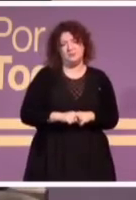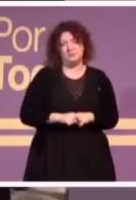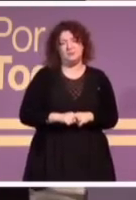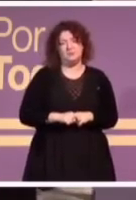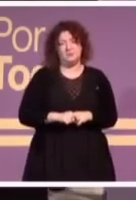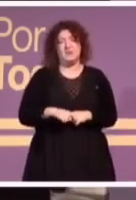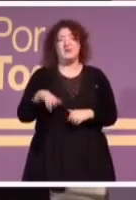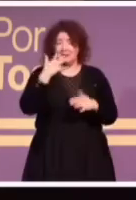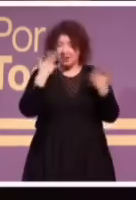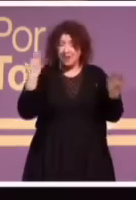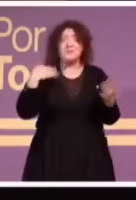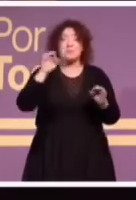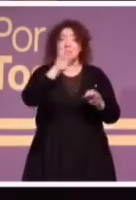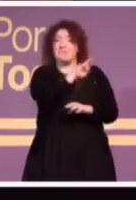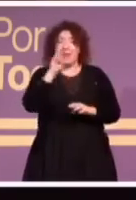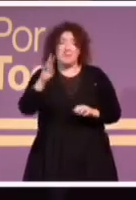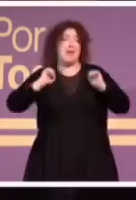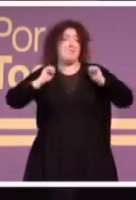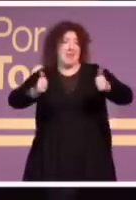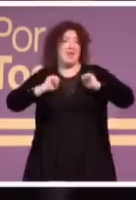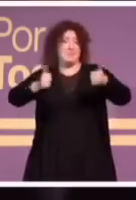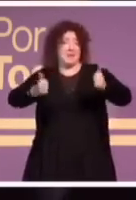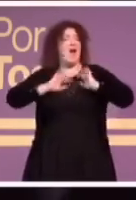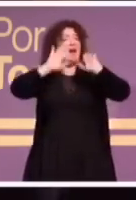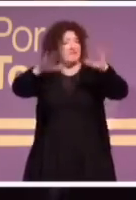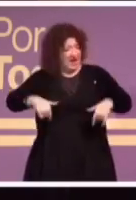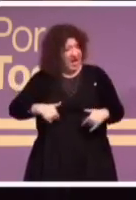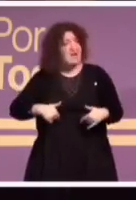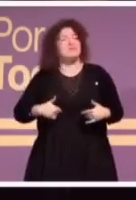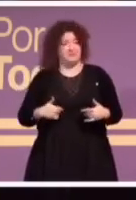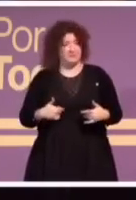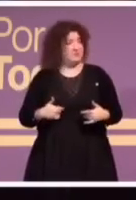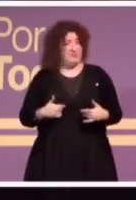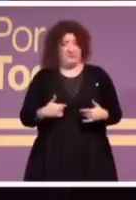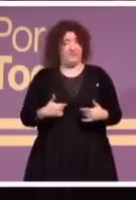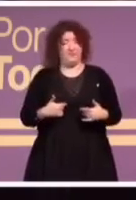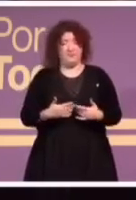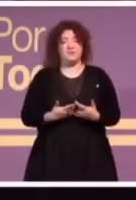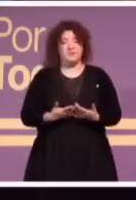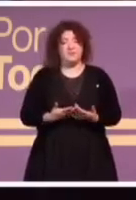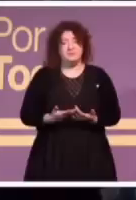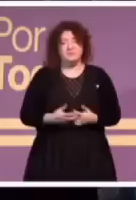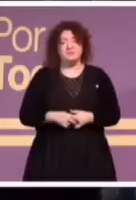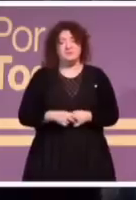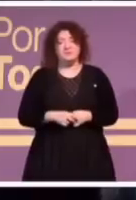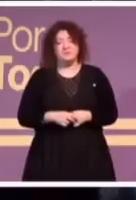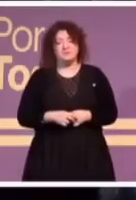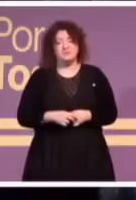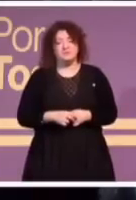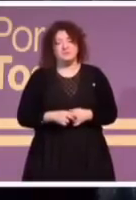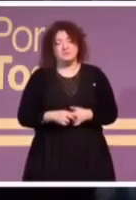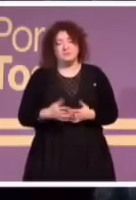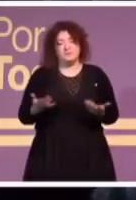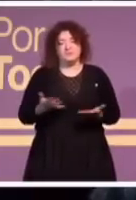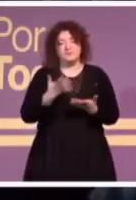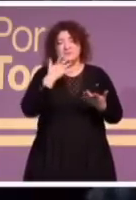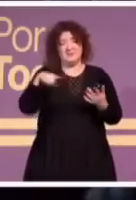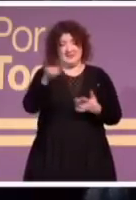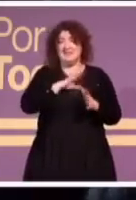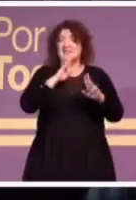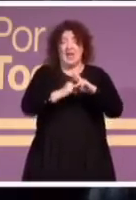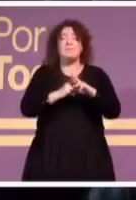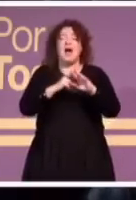recoge tempestades. No debería pasar, pero pasa. Pues no, eso también es violencia